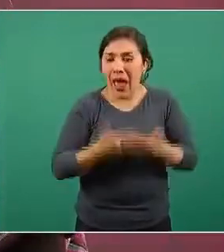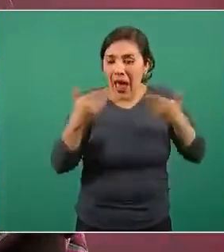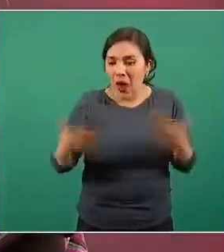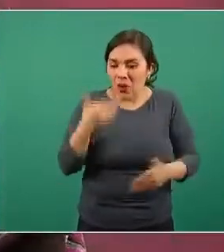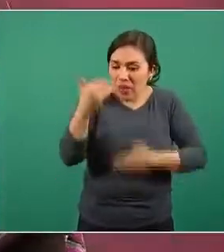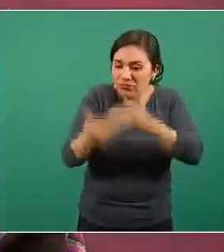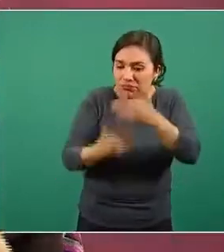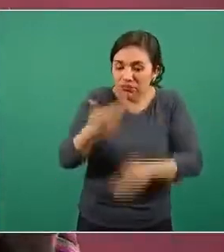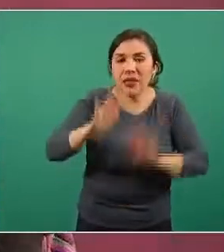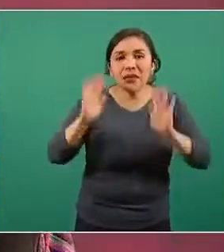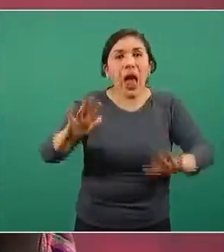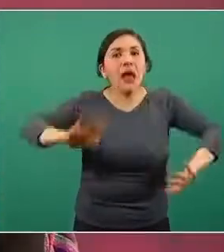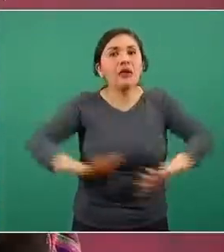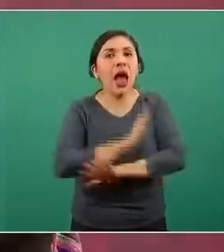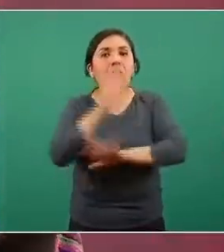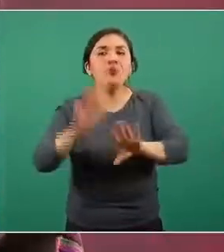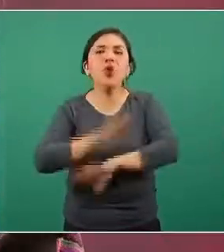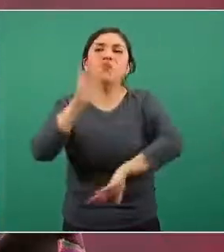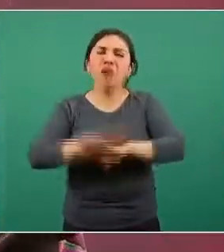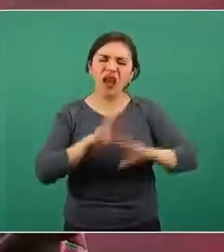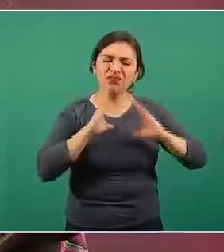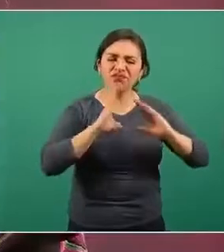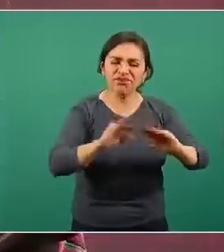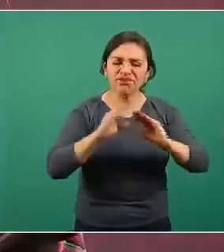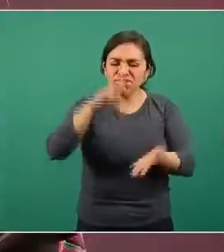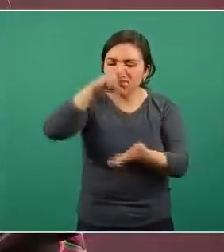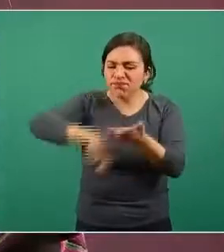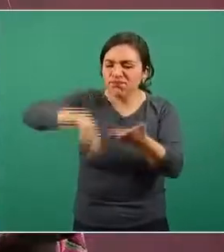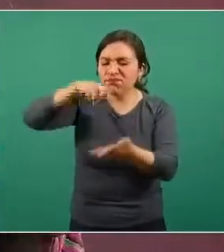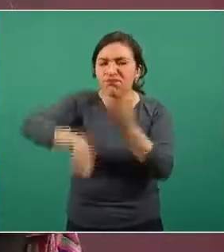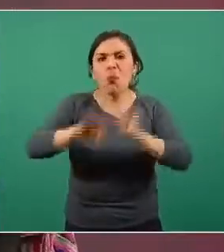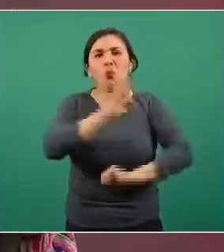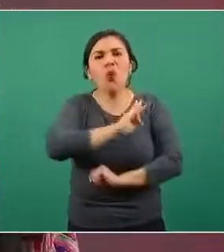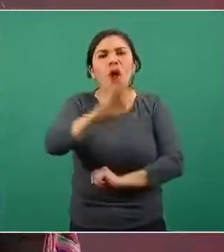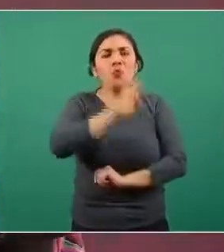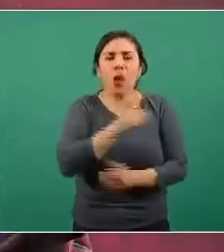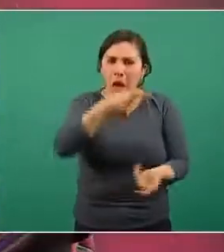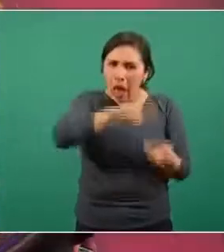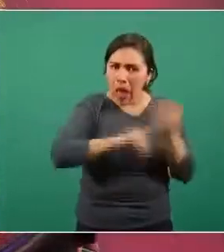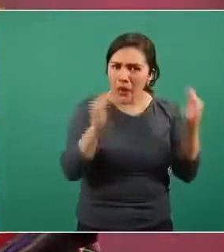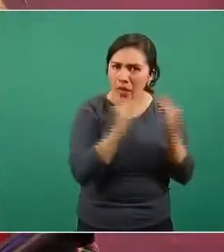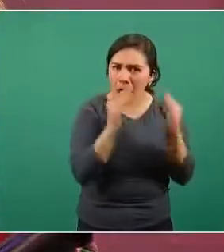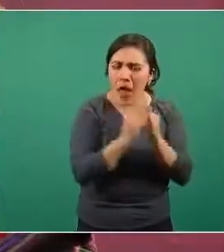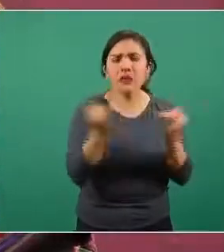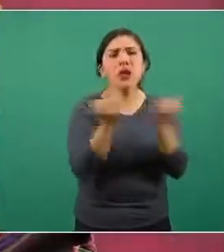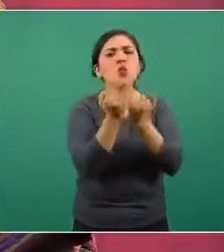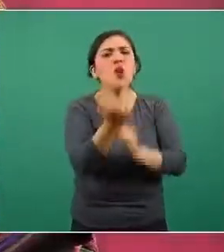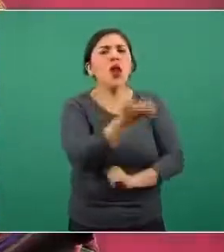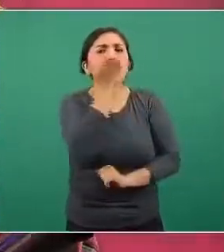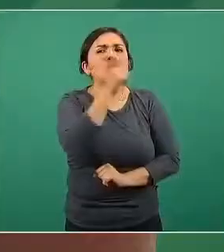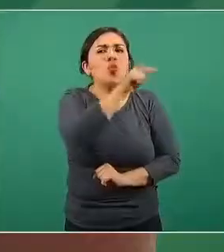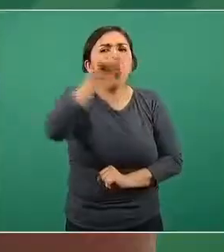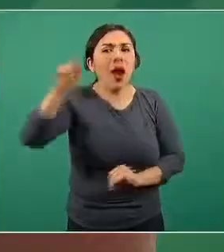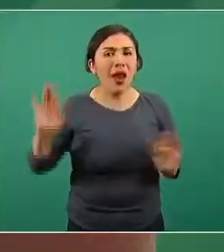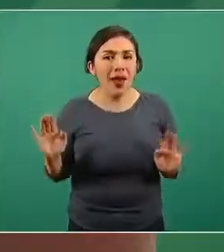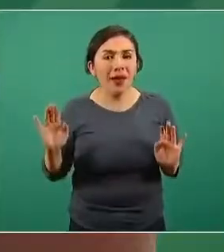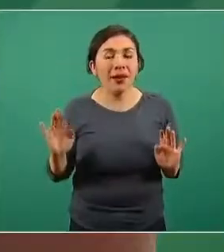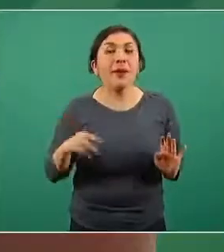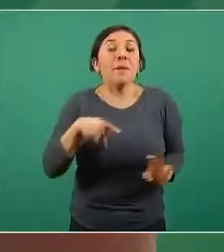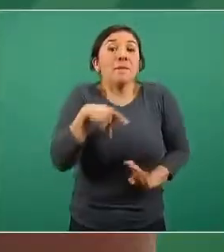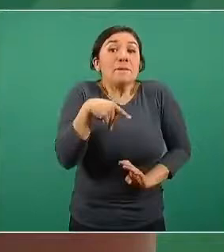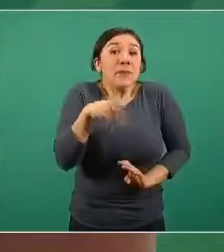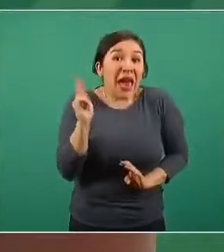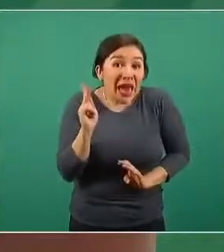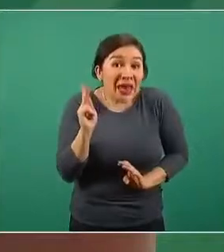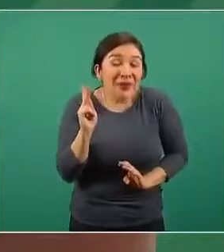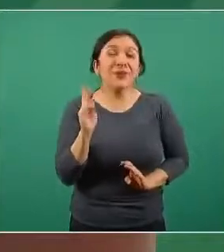en términos de la capacitación que se están dando tanto en casa como en las escuelas, pero